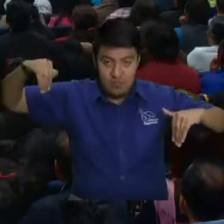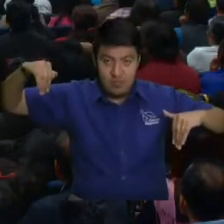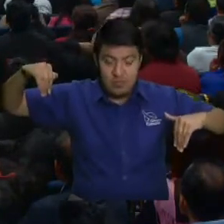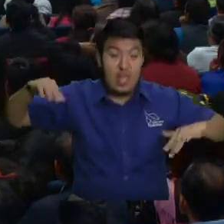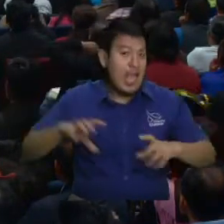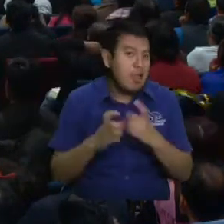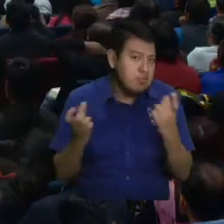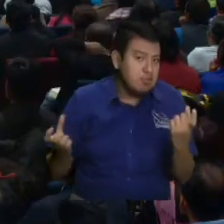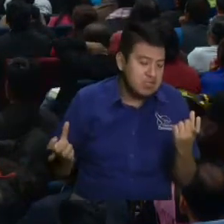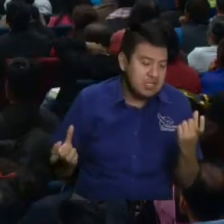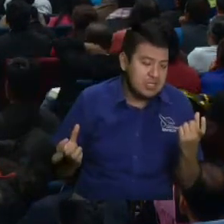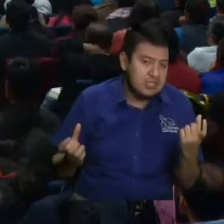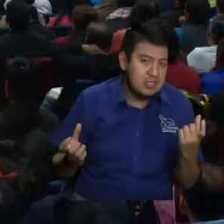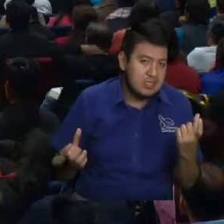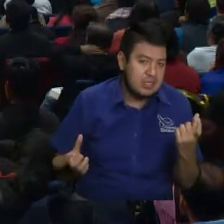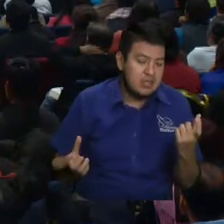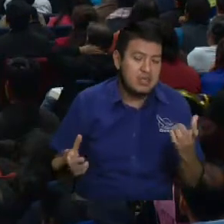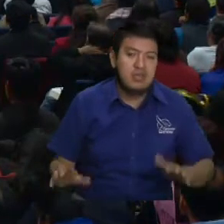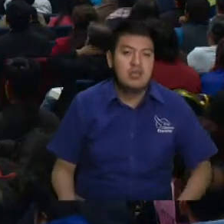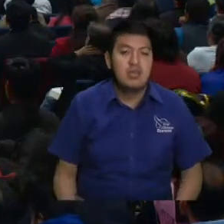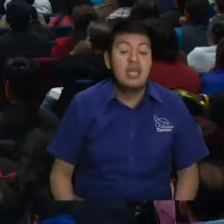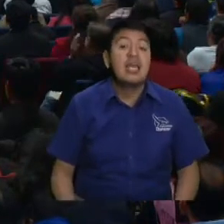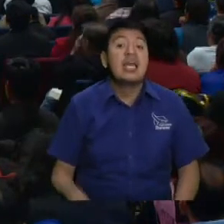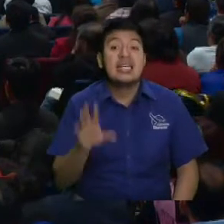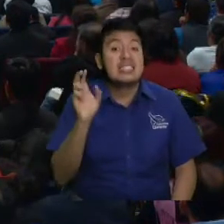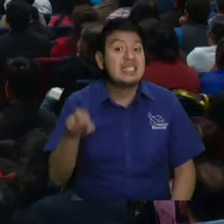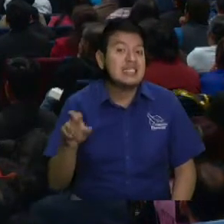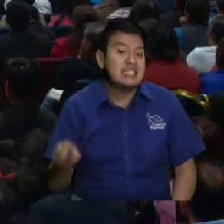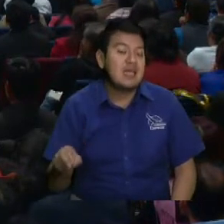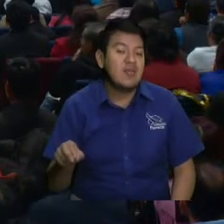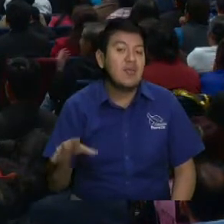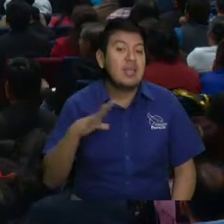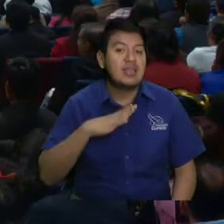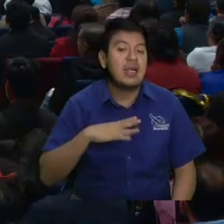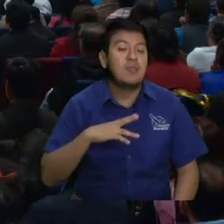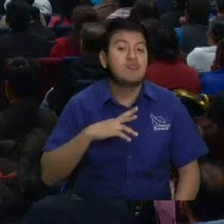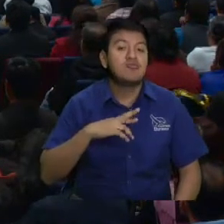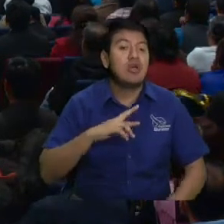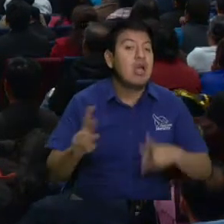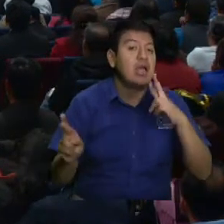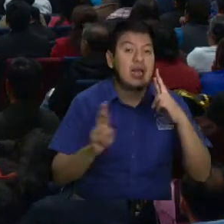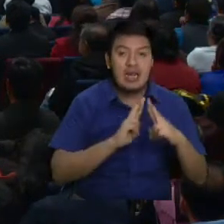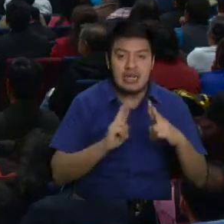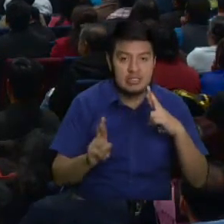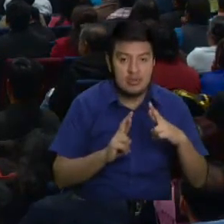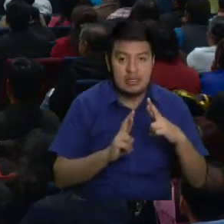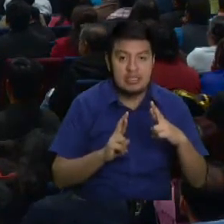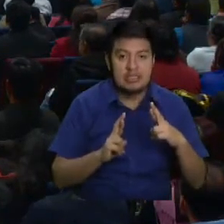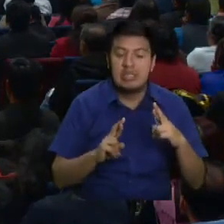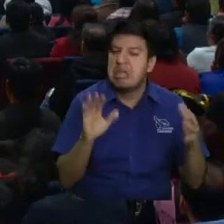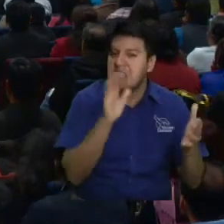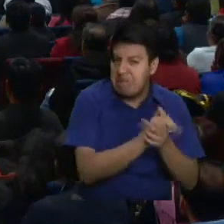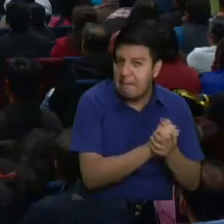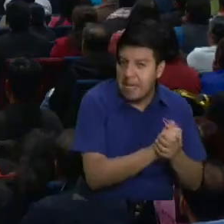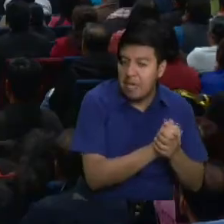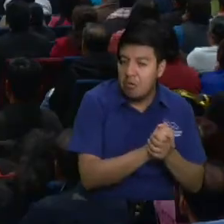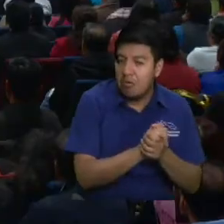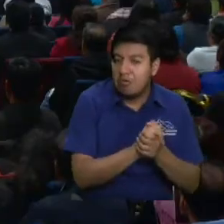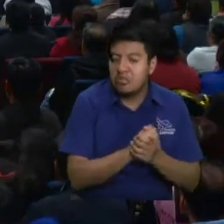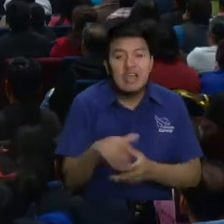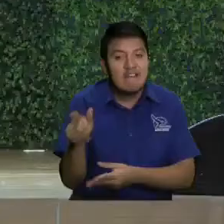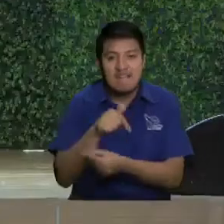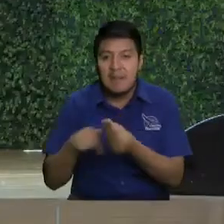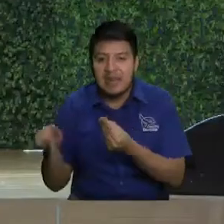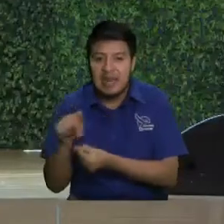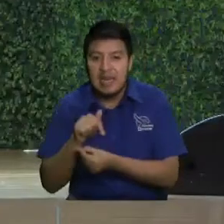Preferible es que digan, no, gracias. No, gracias. Va a tener problemas. Va a tener